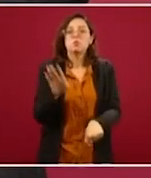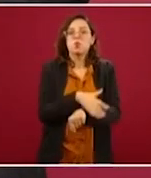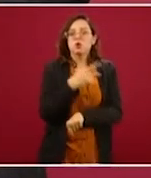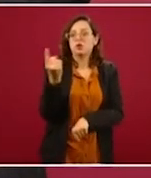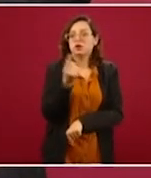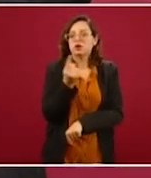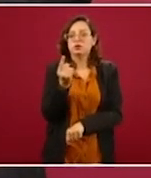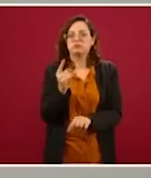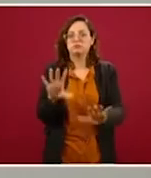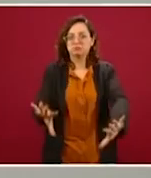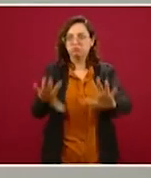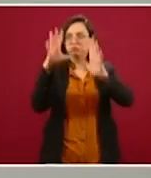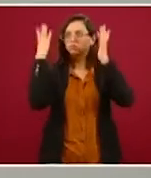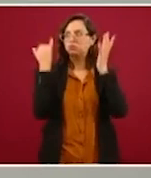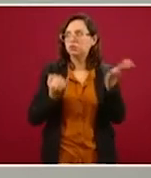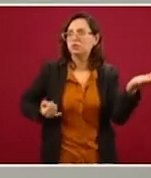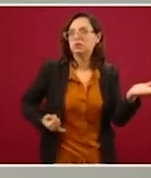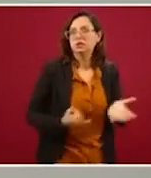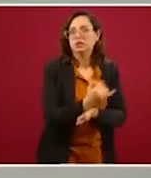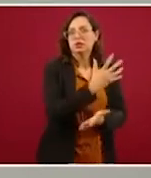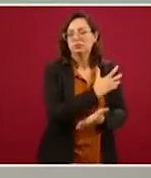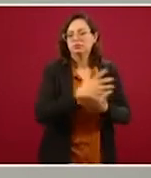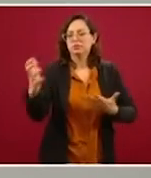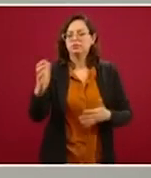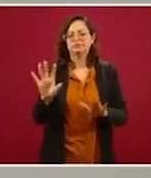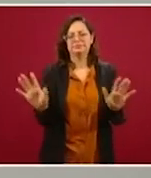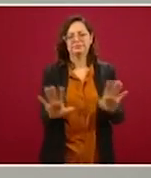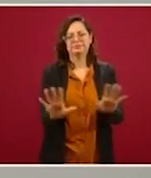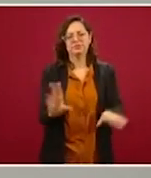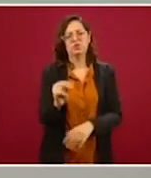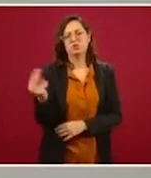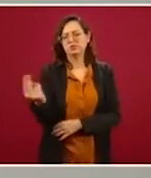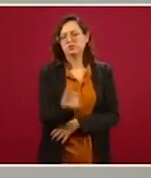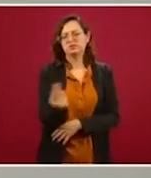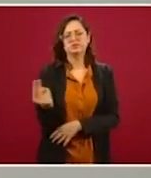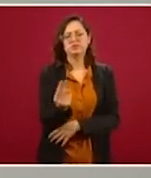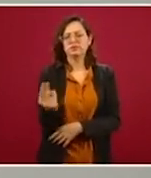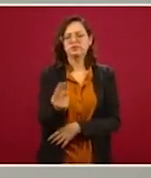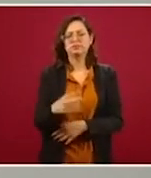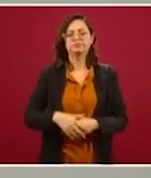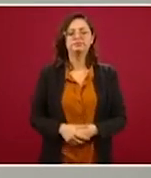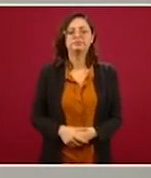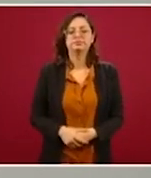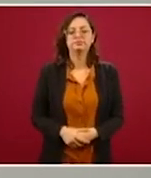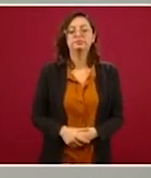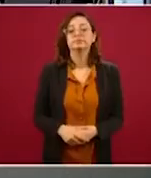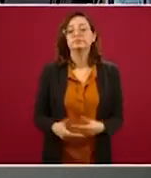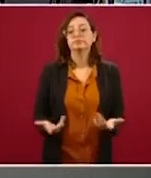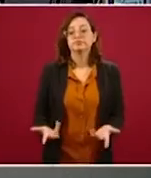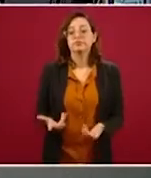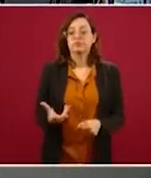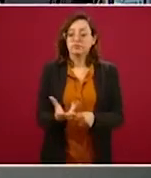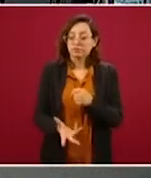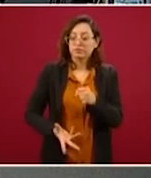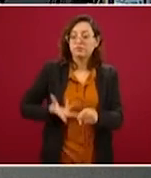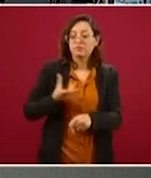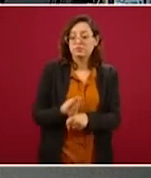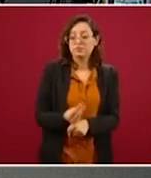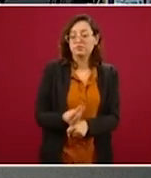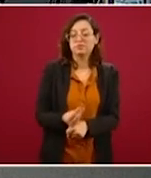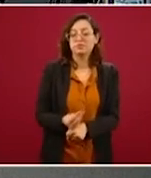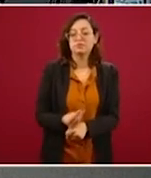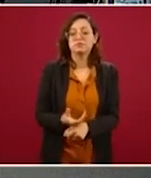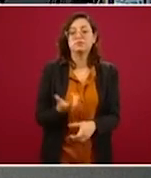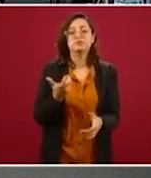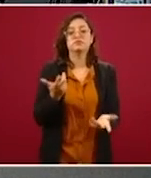a tomar estas decisiones. No es necesario, estamos preparados para ello. Y agrego muy brevemente,